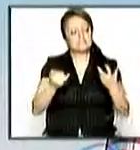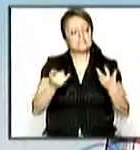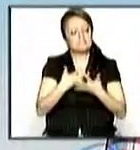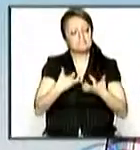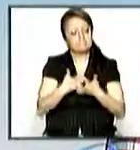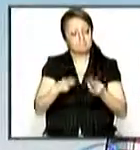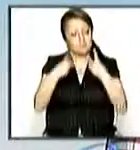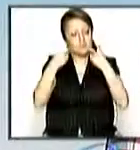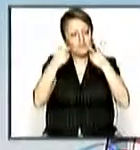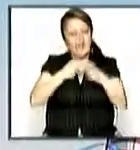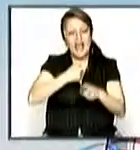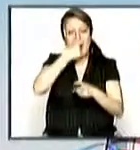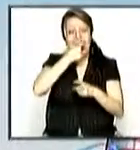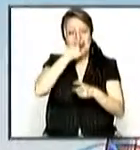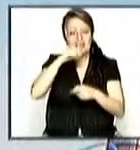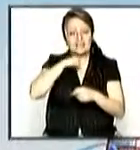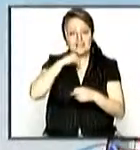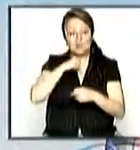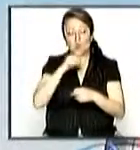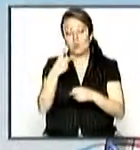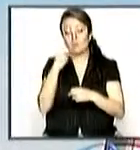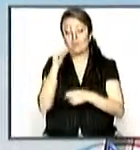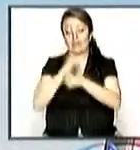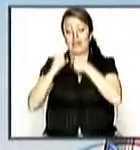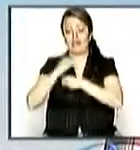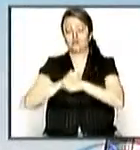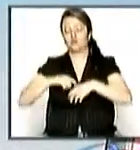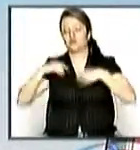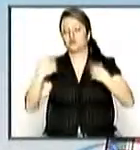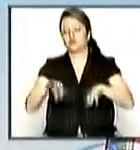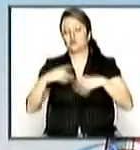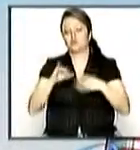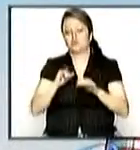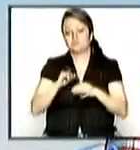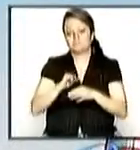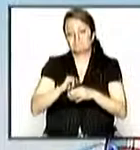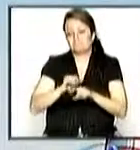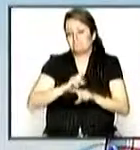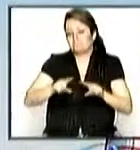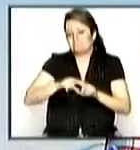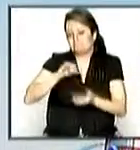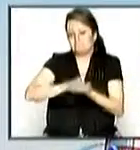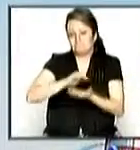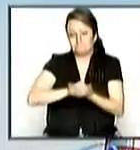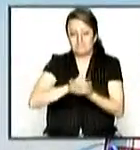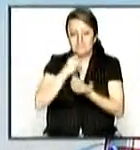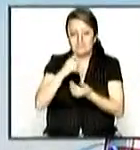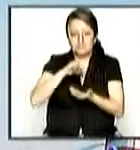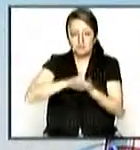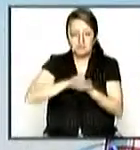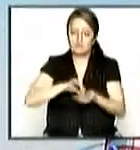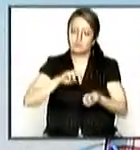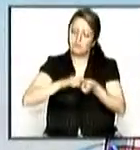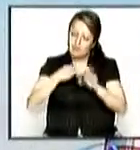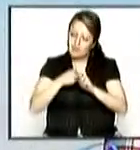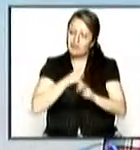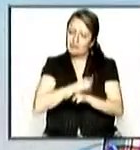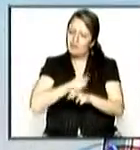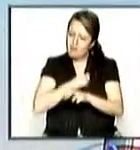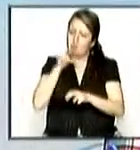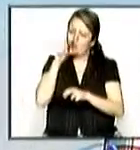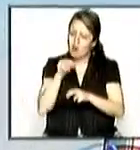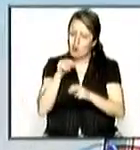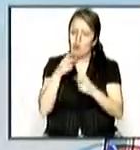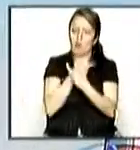consulta con cajas de dientes que tienen 20 años. Pues esto termina siendo problemas. El hueso